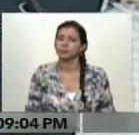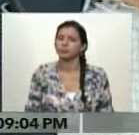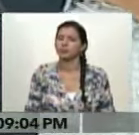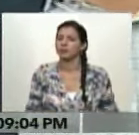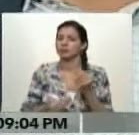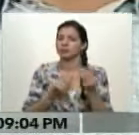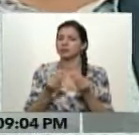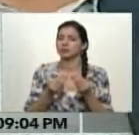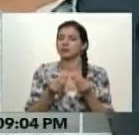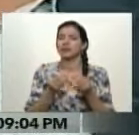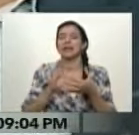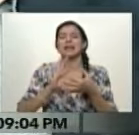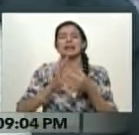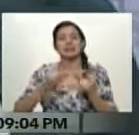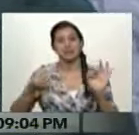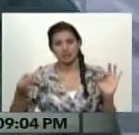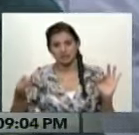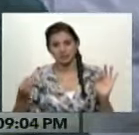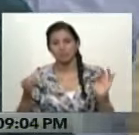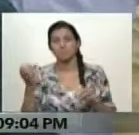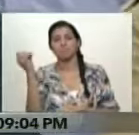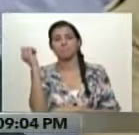conformaron la Red Parlamentaria